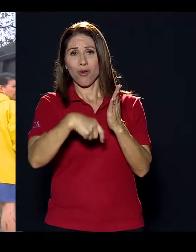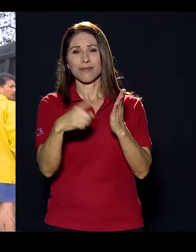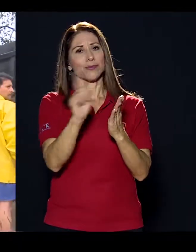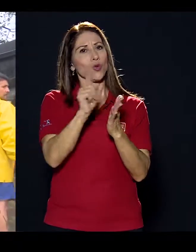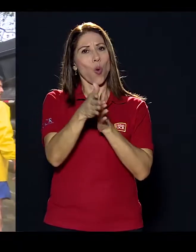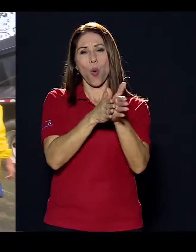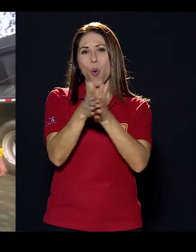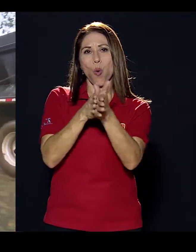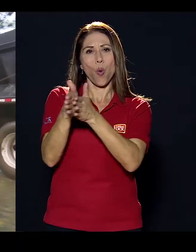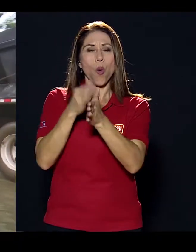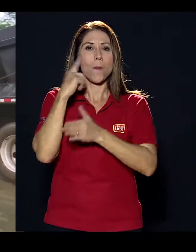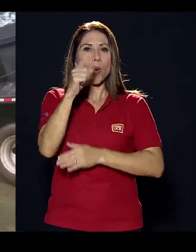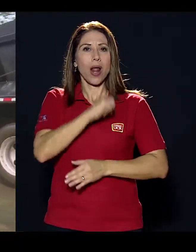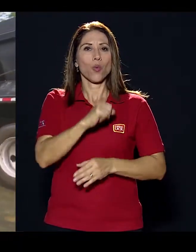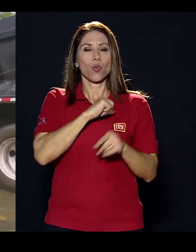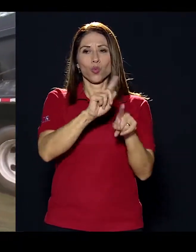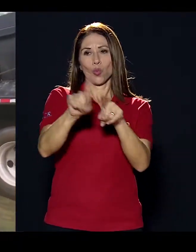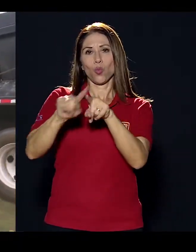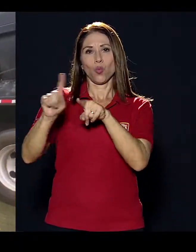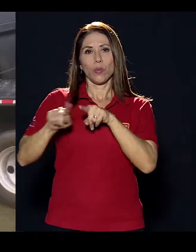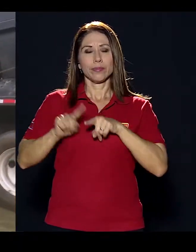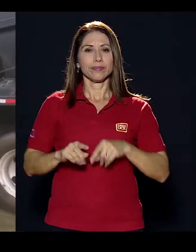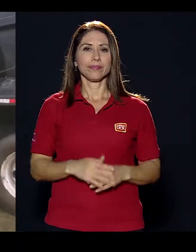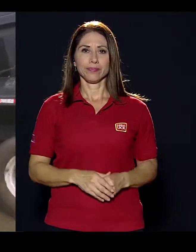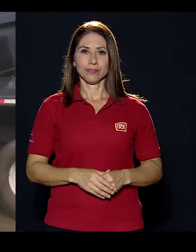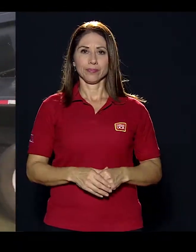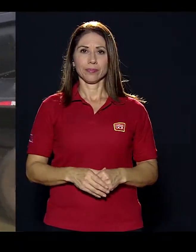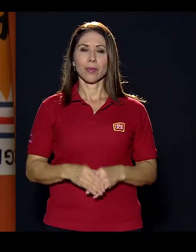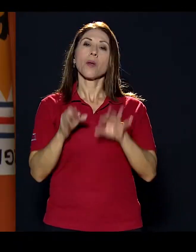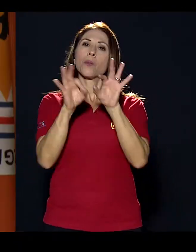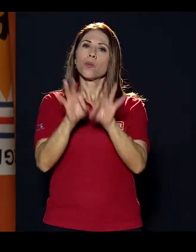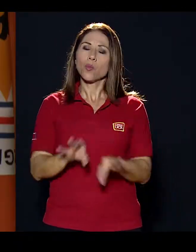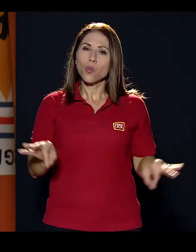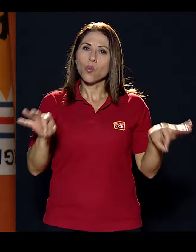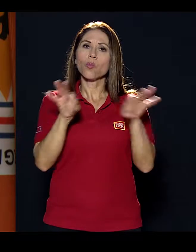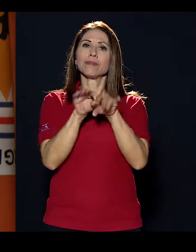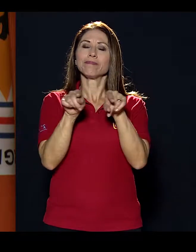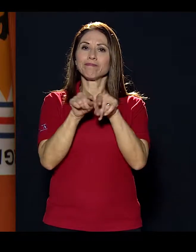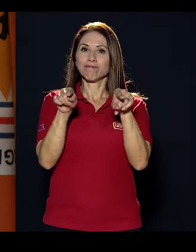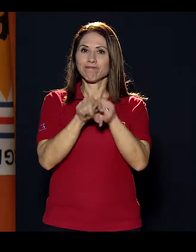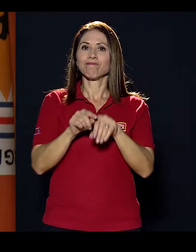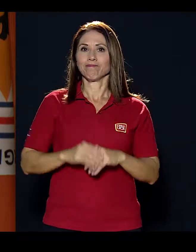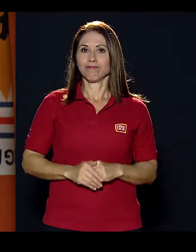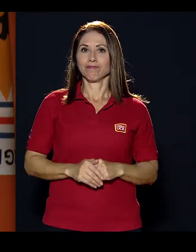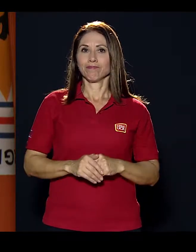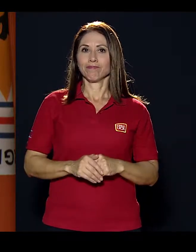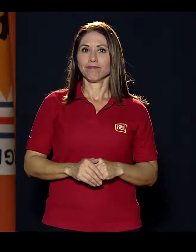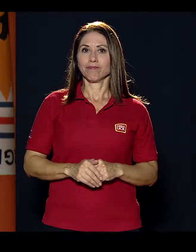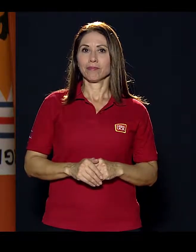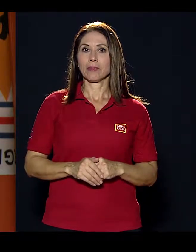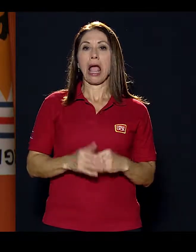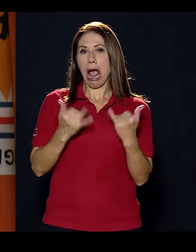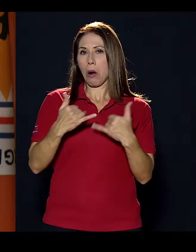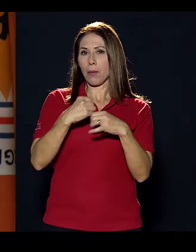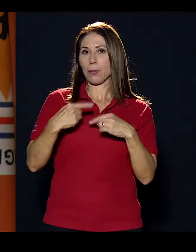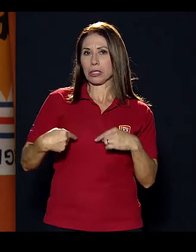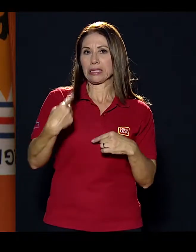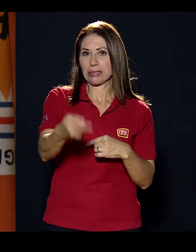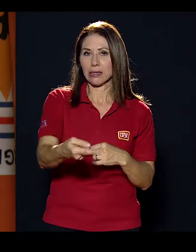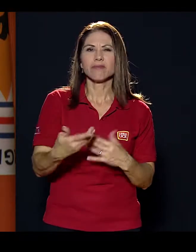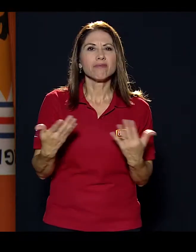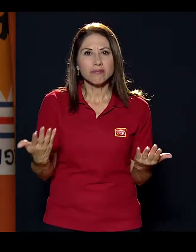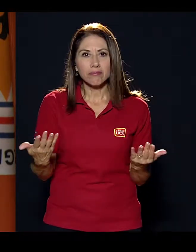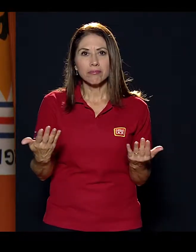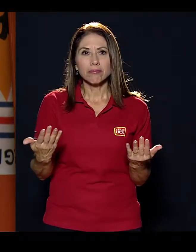fue aprovechada por las autoridades en cuestión. Muy importante también, que es a lo que vamos ahora, es a